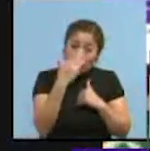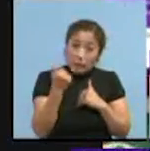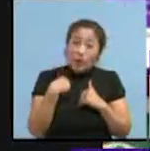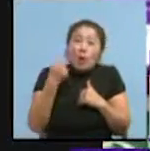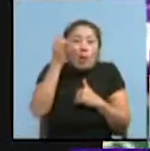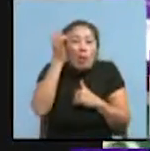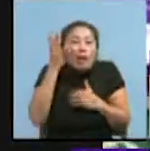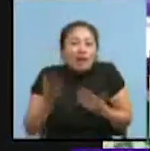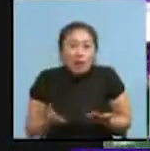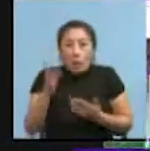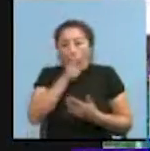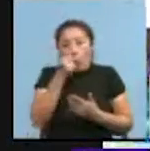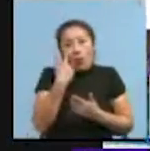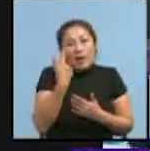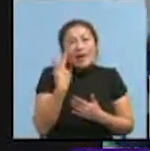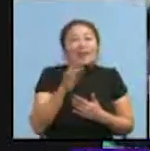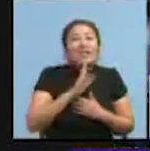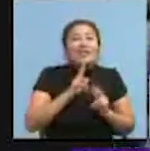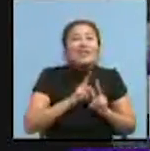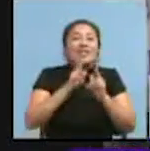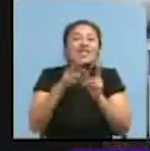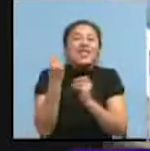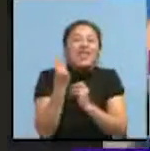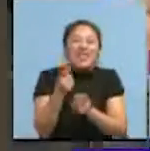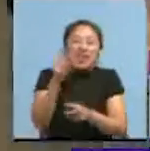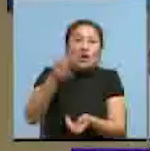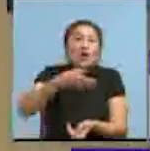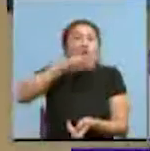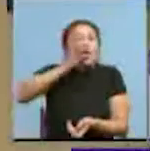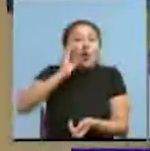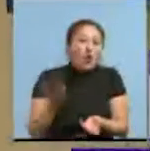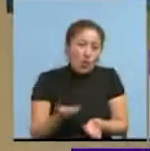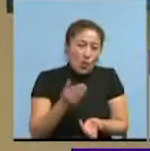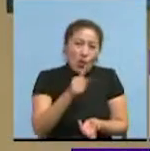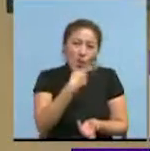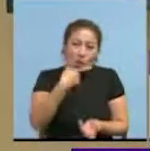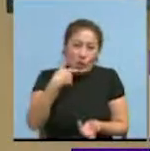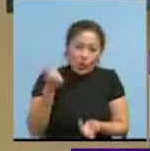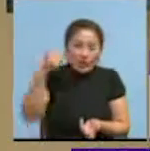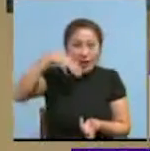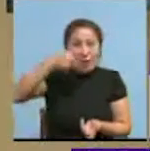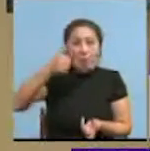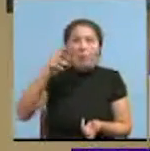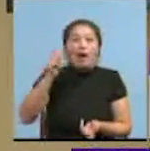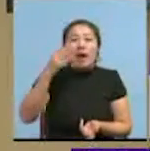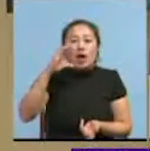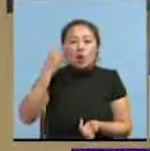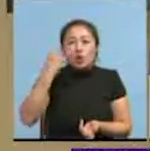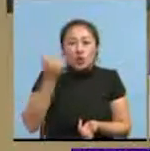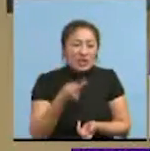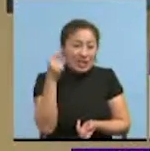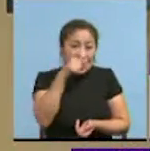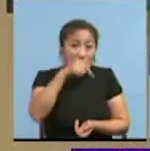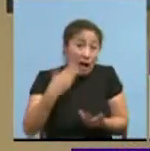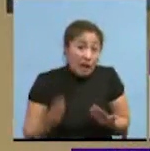el atrevimiento a Rosa Gutiérrez, decirle que me convide un juguito de maracuyá, que también se produce aquí muy cerca de la capital jujeña, aquí en